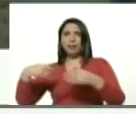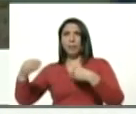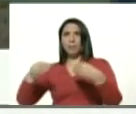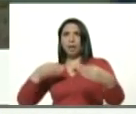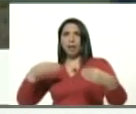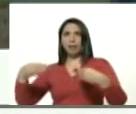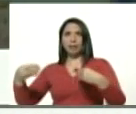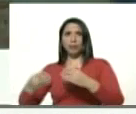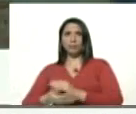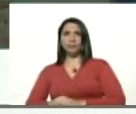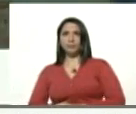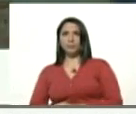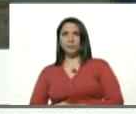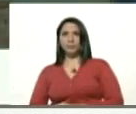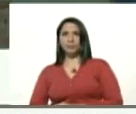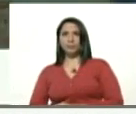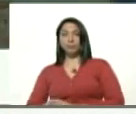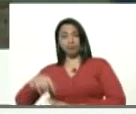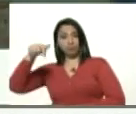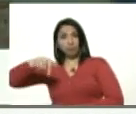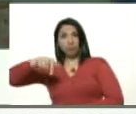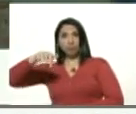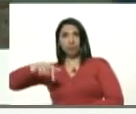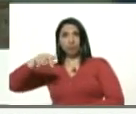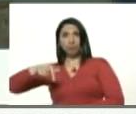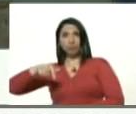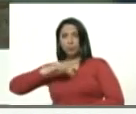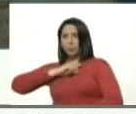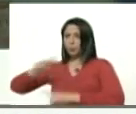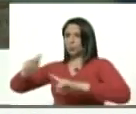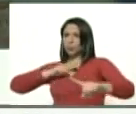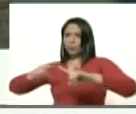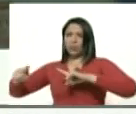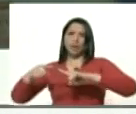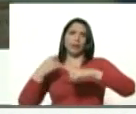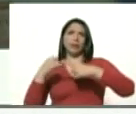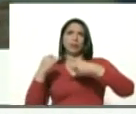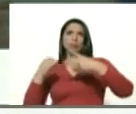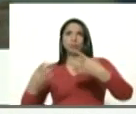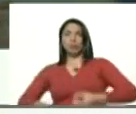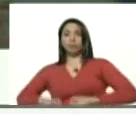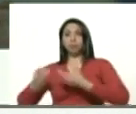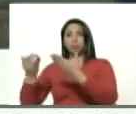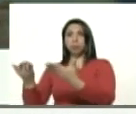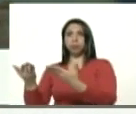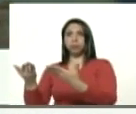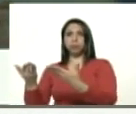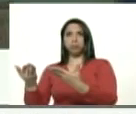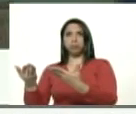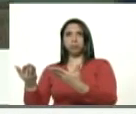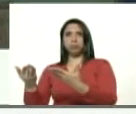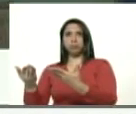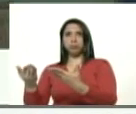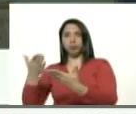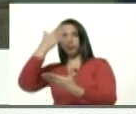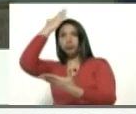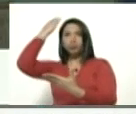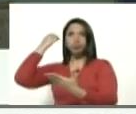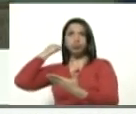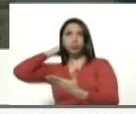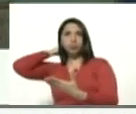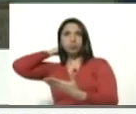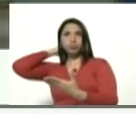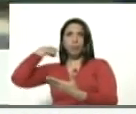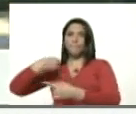arte. Hoy, cumpliendo sus instrucciones, presidente, se le va a hacer entrega de la Orden Francisco de Miranda